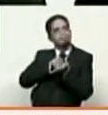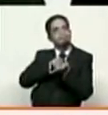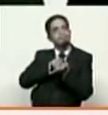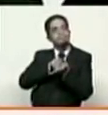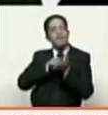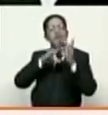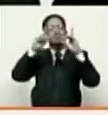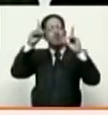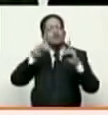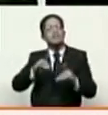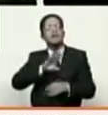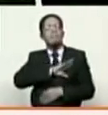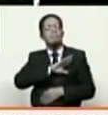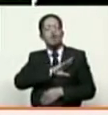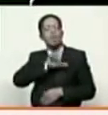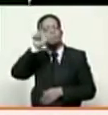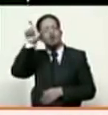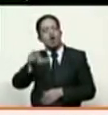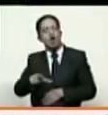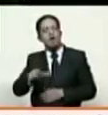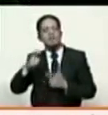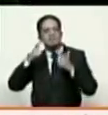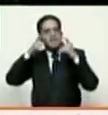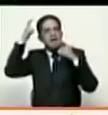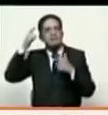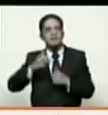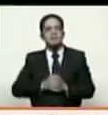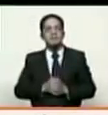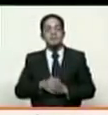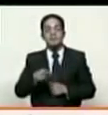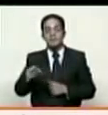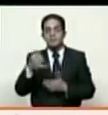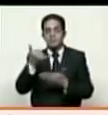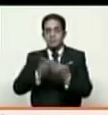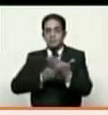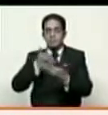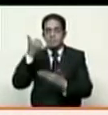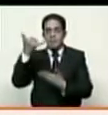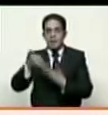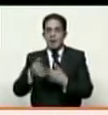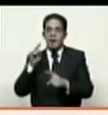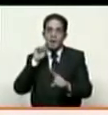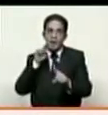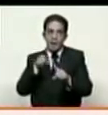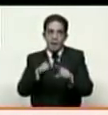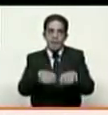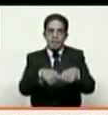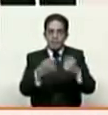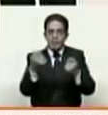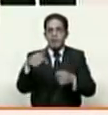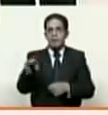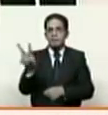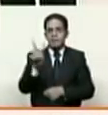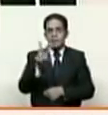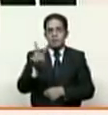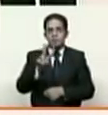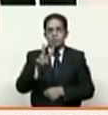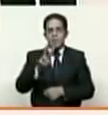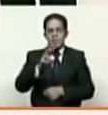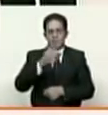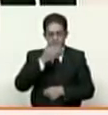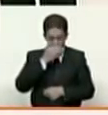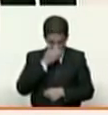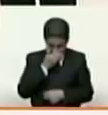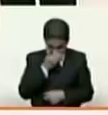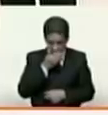de nuestro comandante Hugo Chávez. Así que todos esos planes para afectar a la República Bolivariana de Venezuela, no solamente